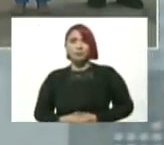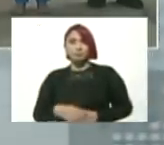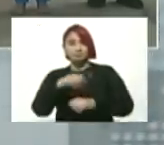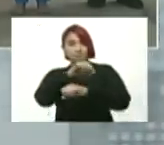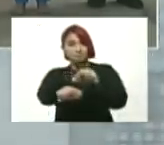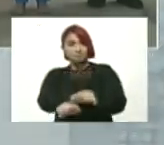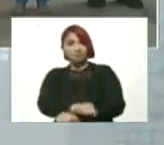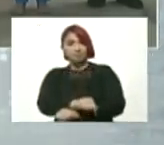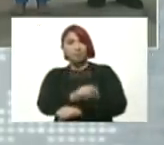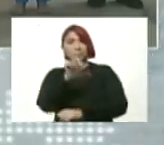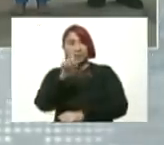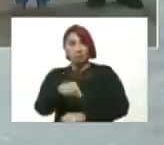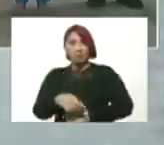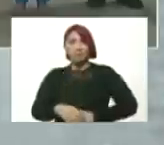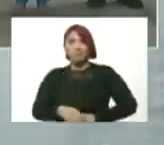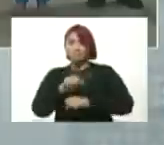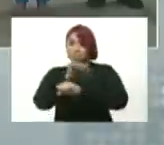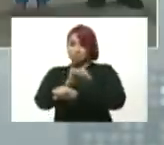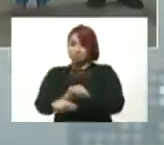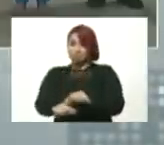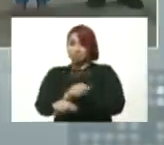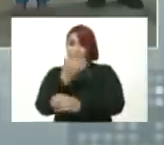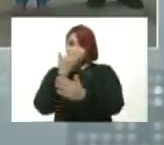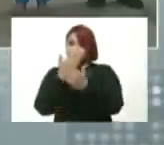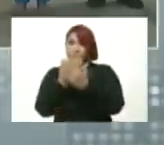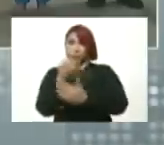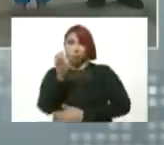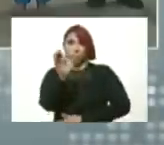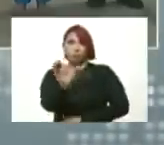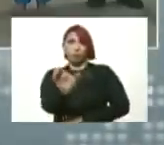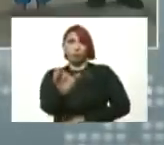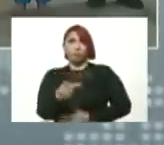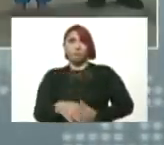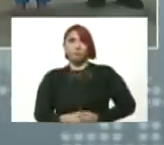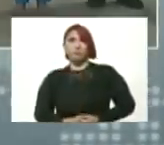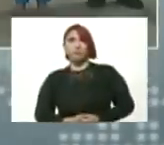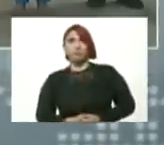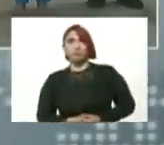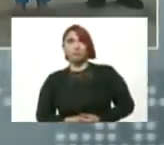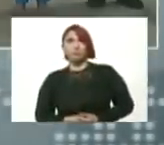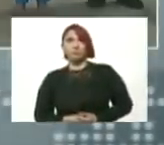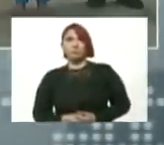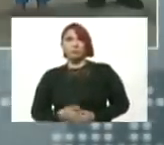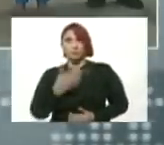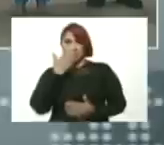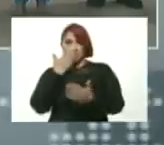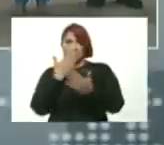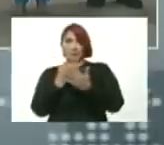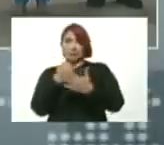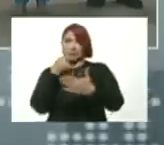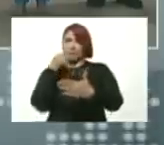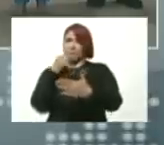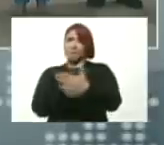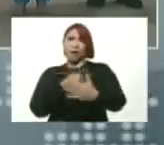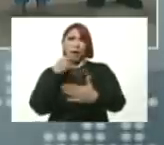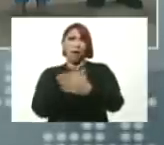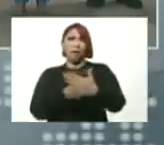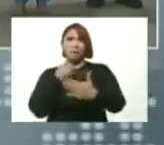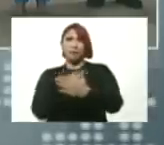y el doctor josé gregorio hernández lo pongo al frente aquí al frente de esta batalla